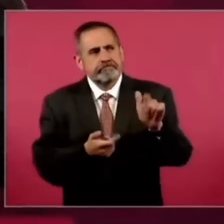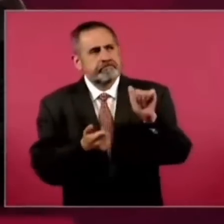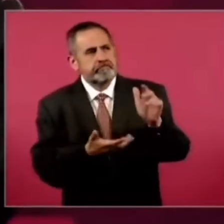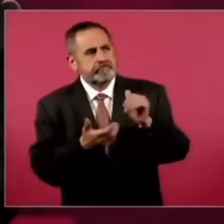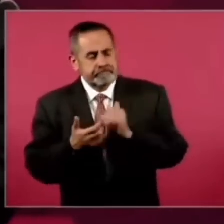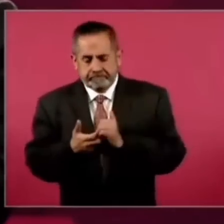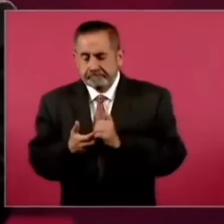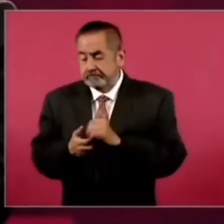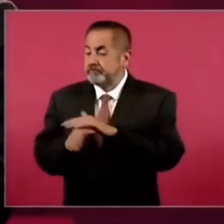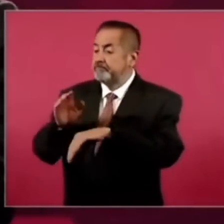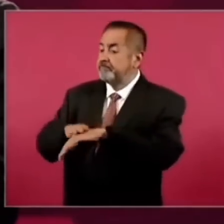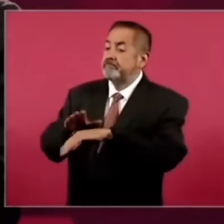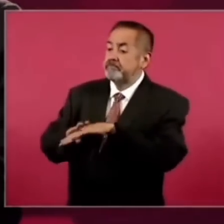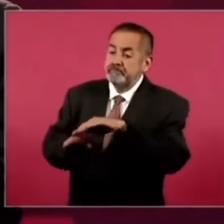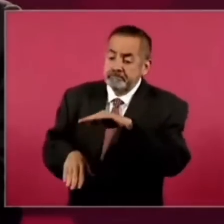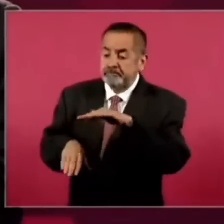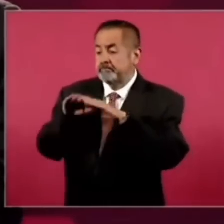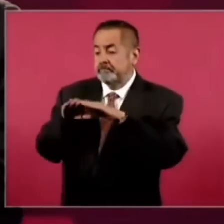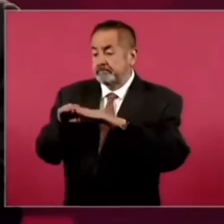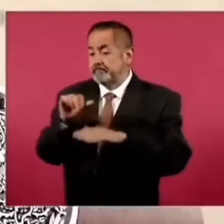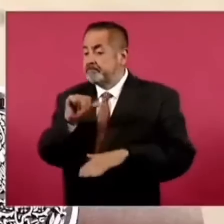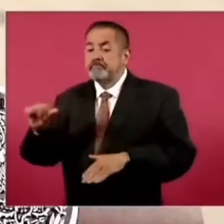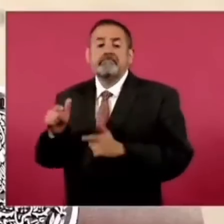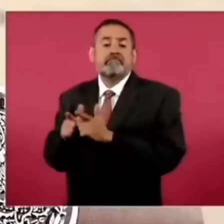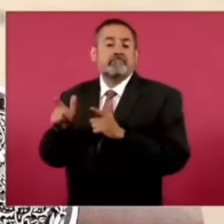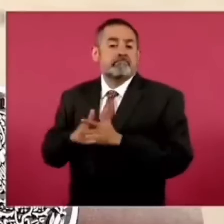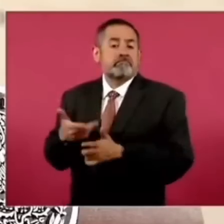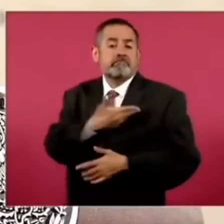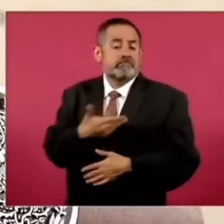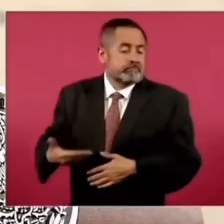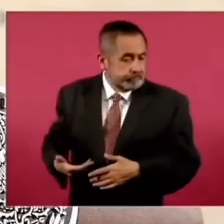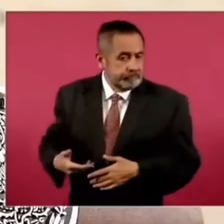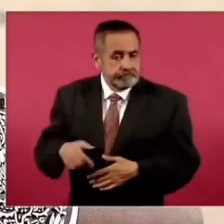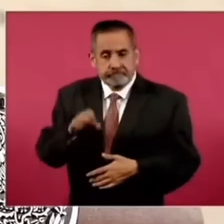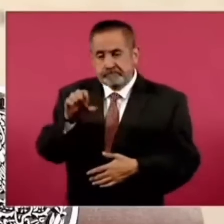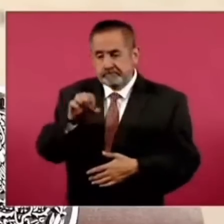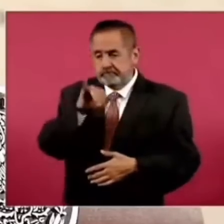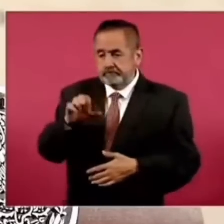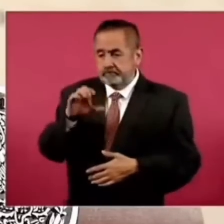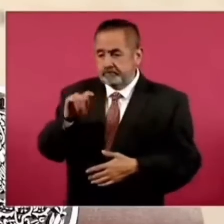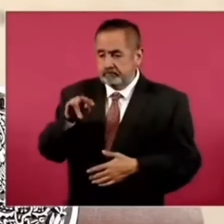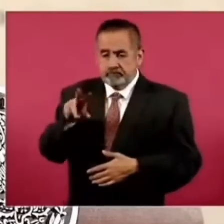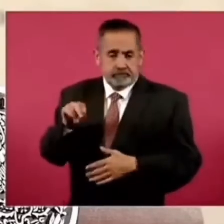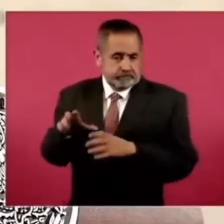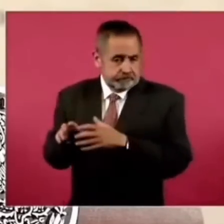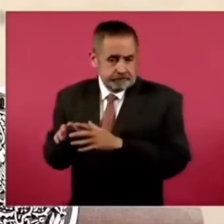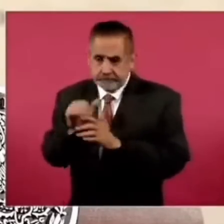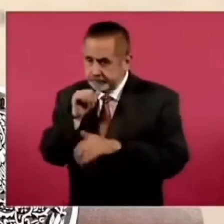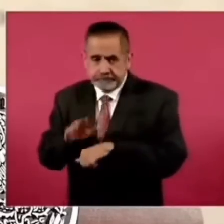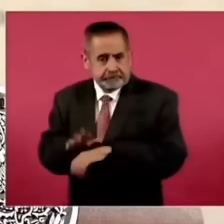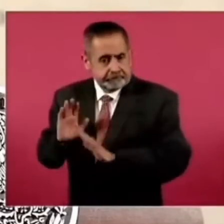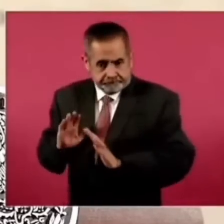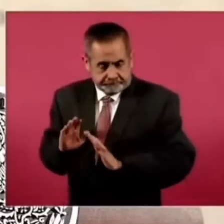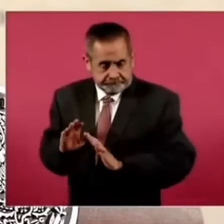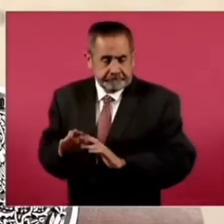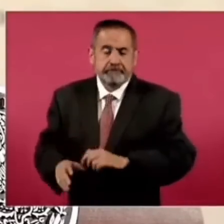Eso es lo que puede hacer el Ejecutivo. Y ya